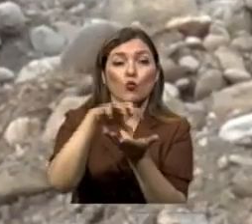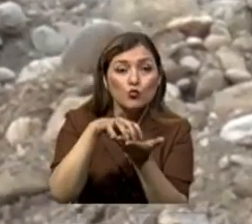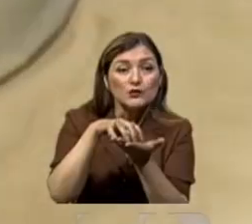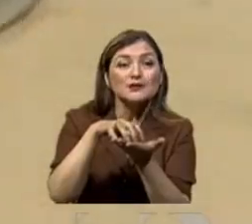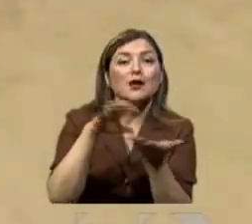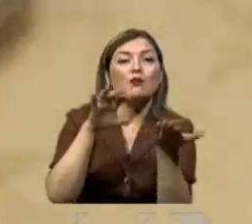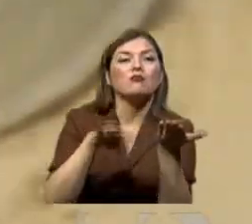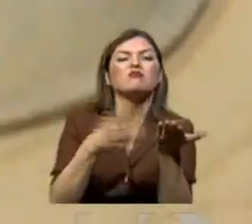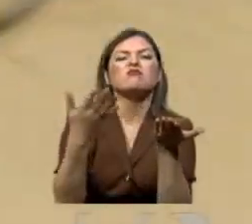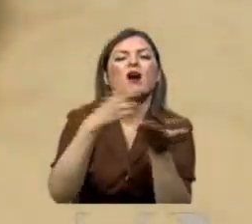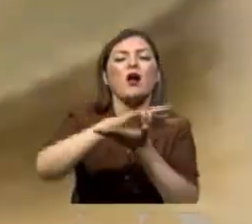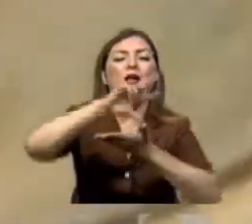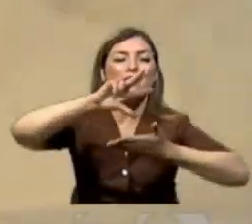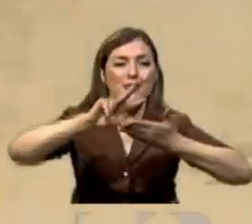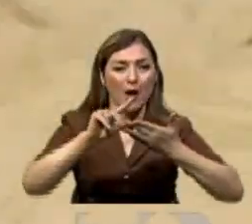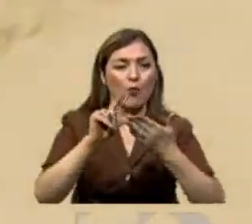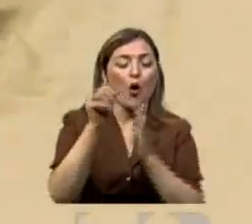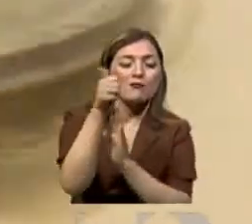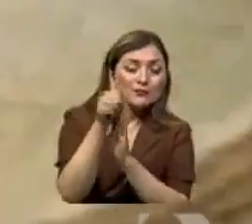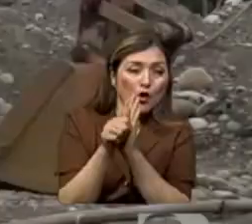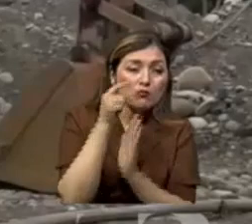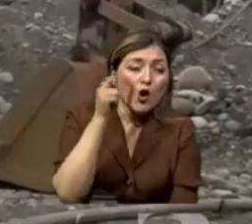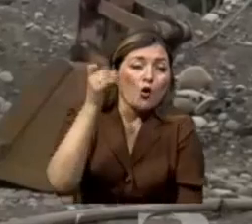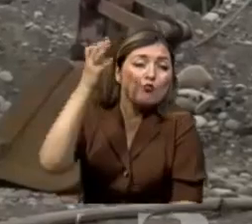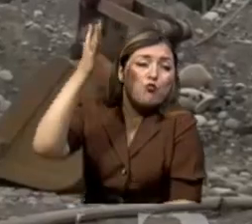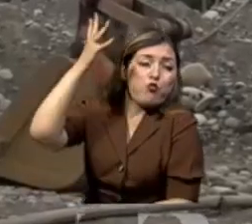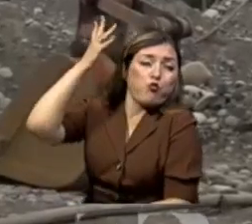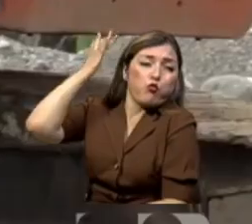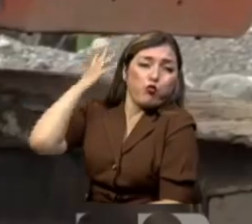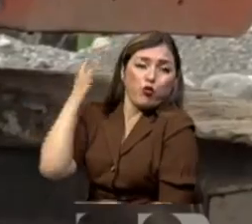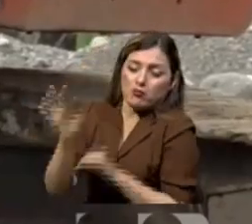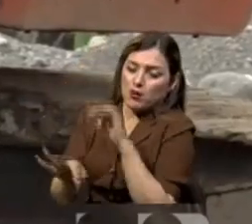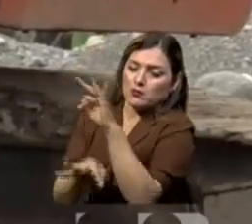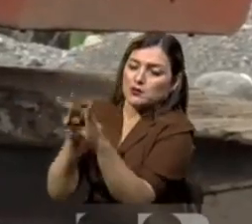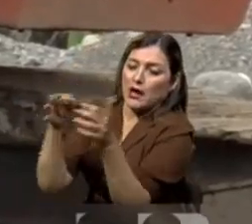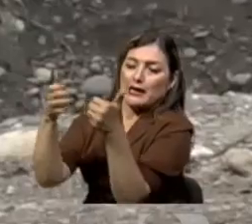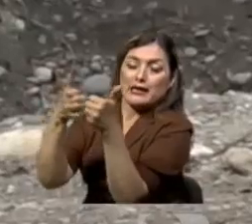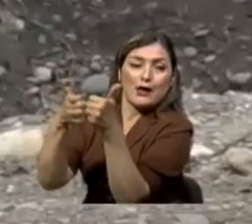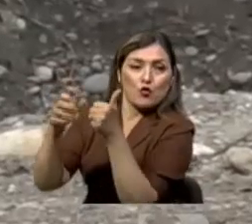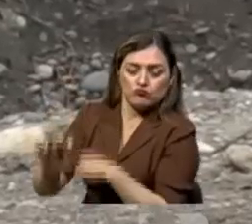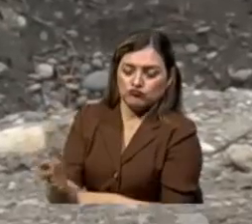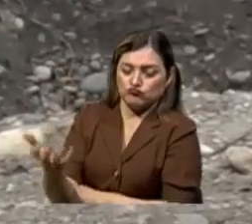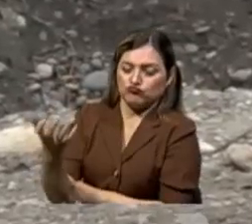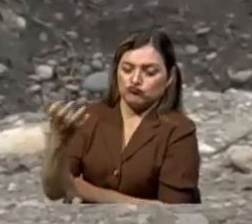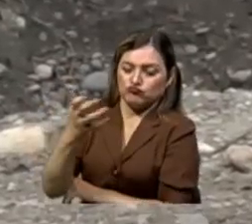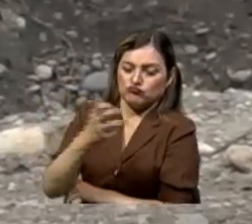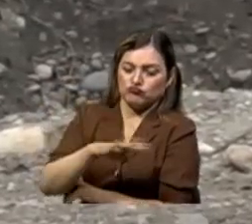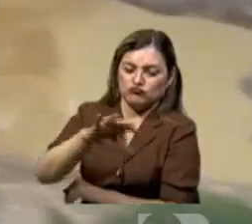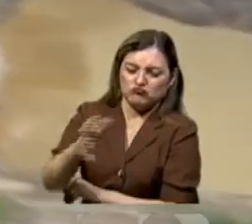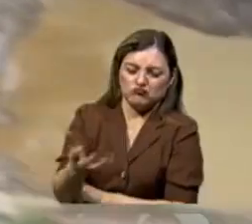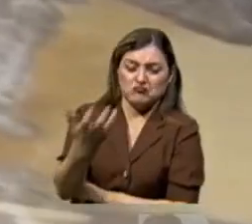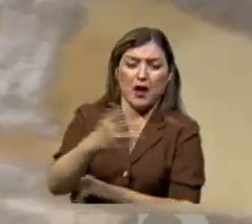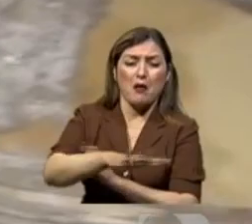Napo era una práctica artesanal y ancestral, ha sido reemplazada por las maquinarias, trayendo consigo